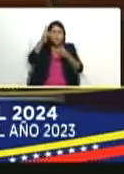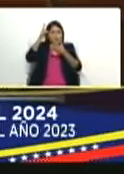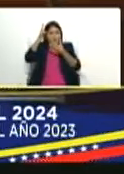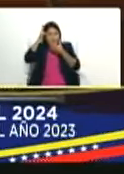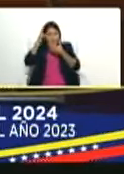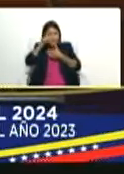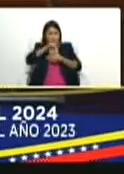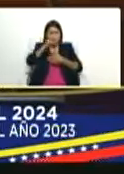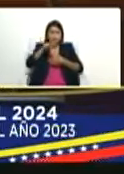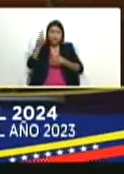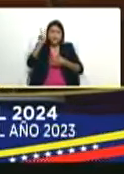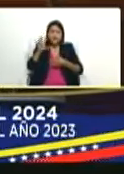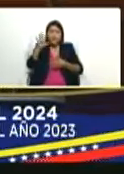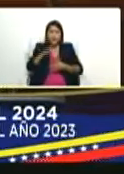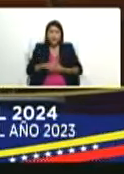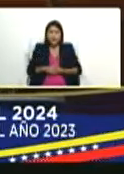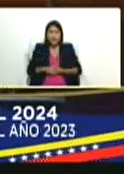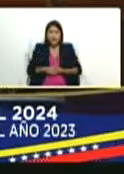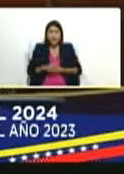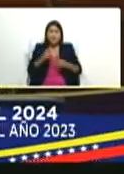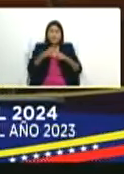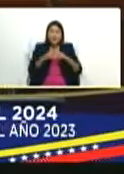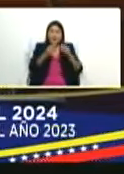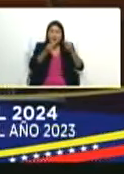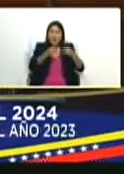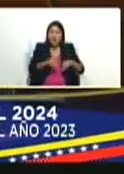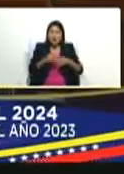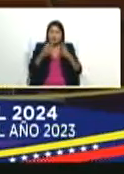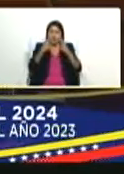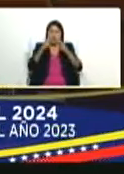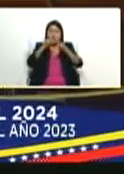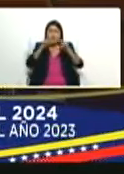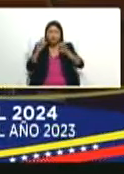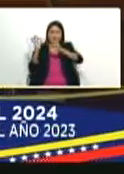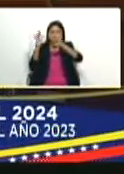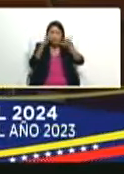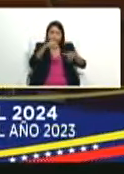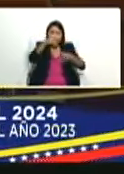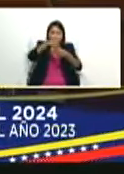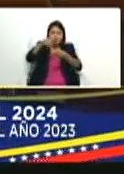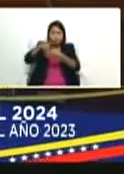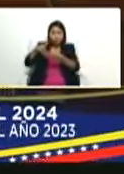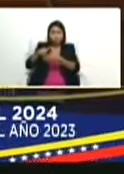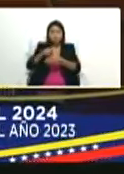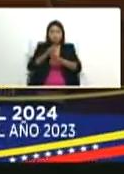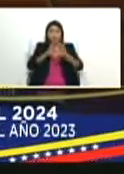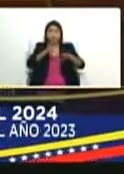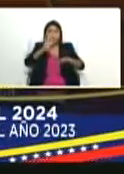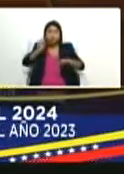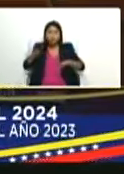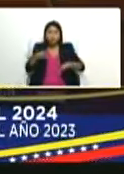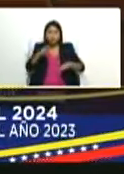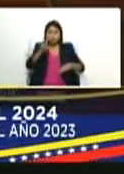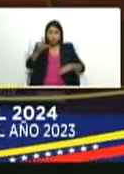indígenas. Acompañó asimismo el acuerdo que celebró la masiva participación popular en el referendo de resguardo del